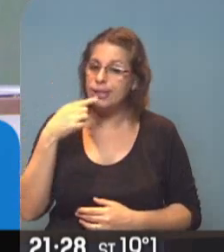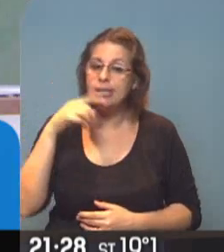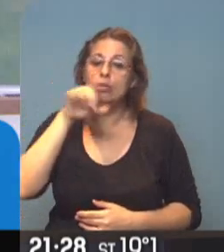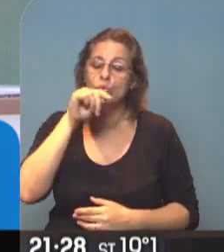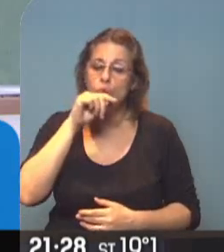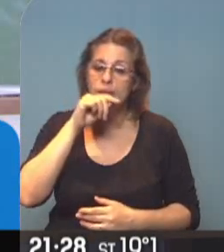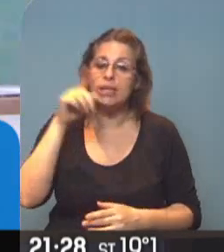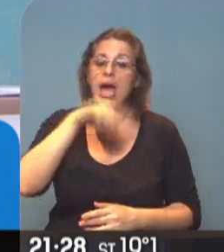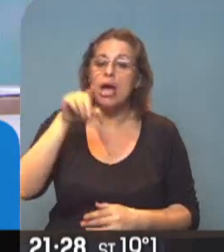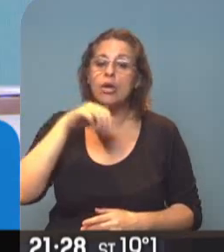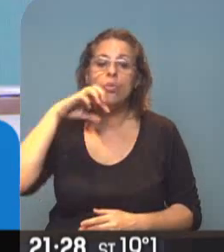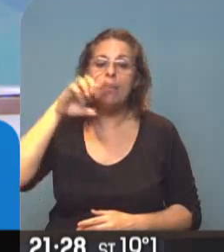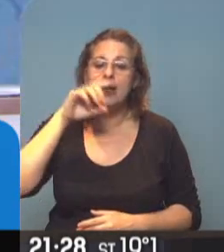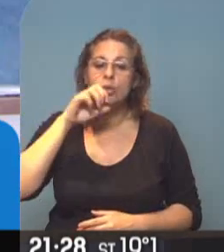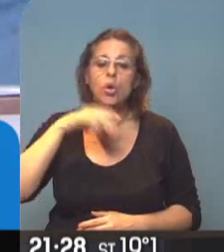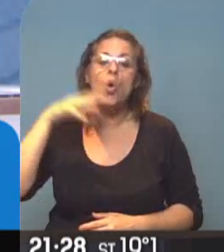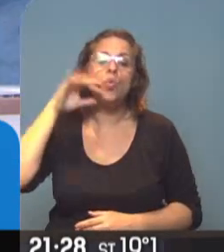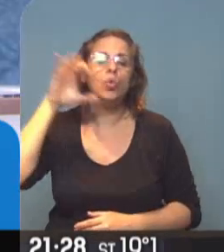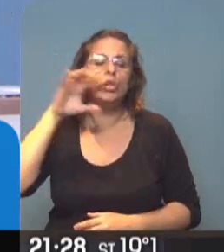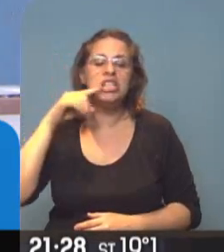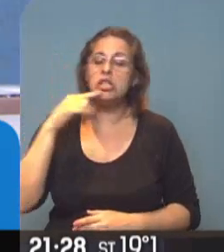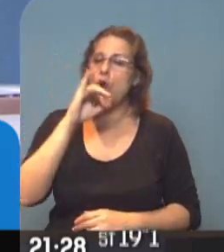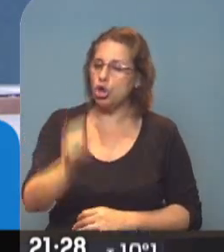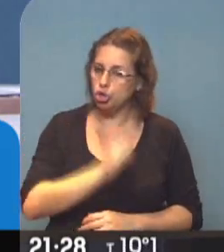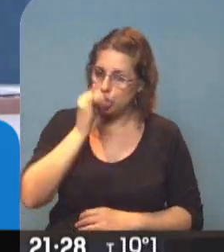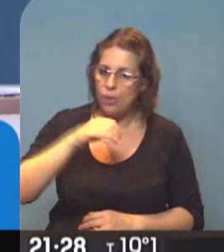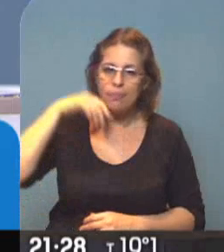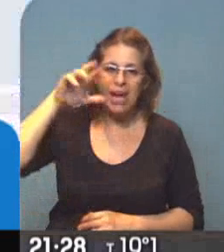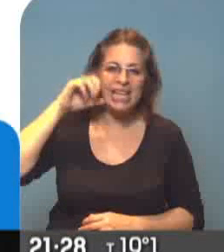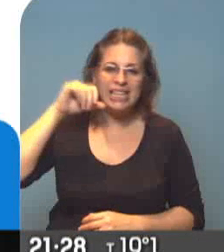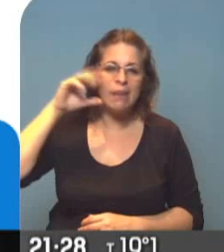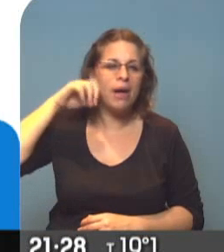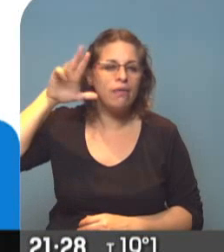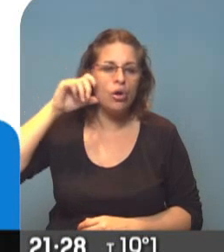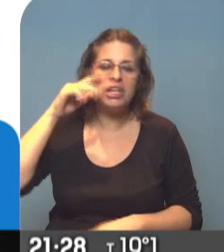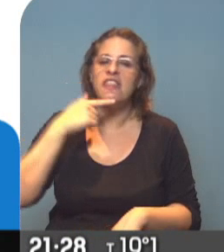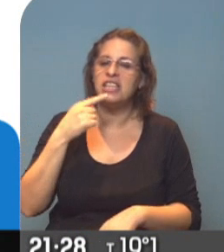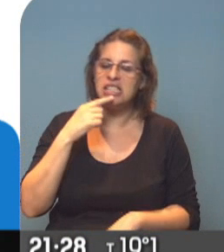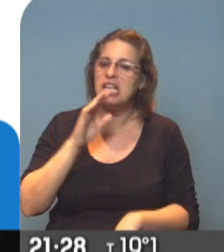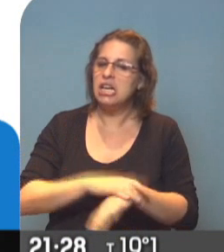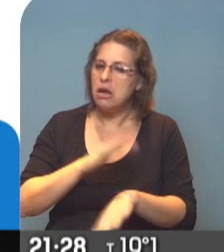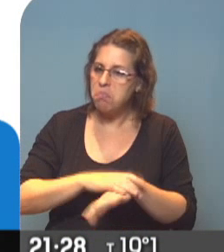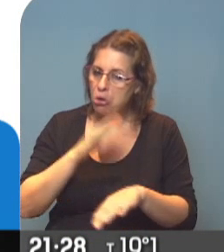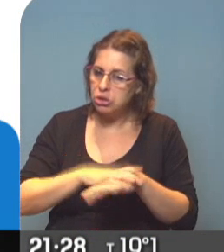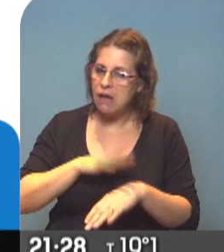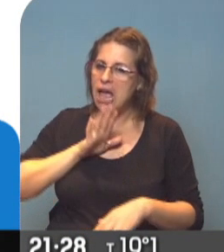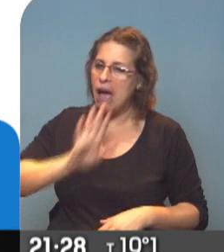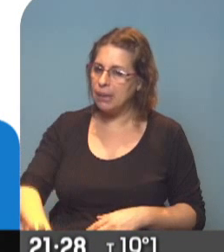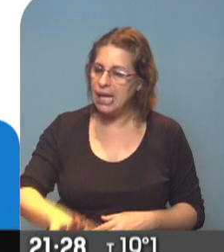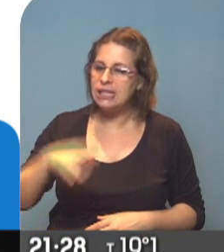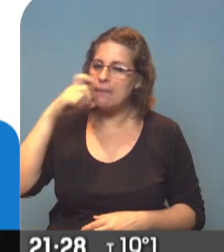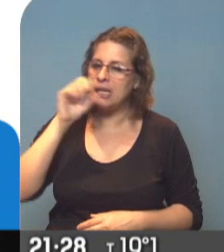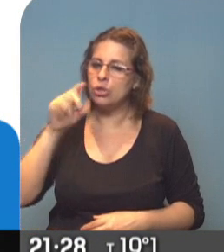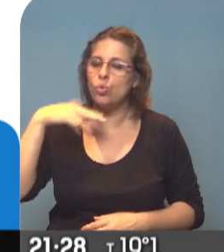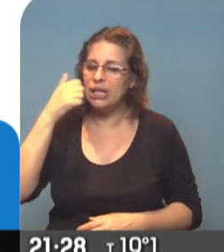Twitter, @PatoBullrich, expuso lo siguiente: María Carolina Pavlovsky, imputada por una terrible amenaza a la hija presidencial, ya